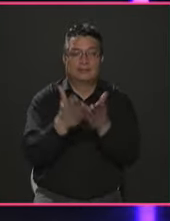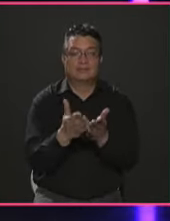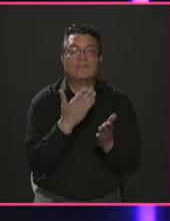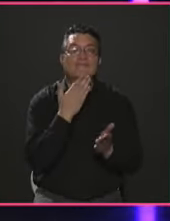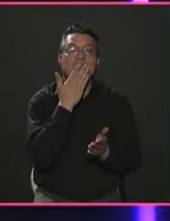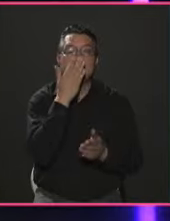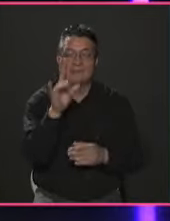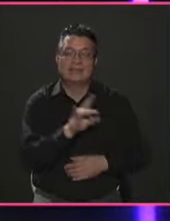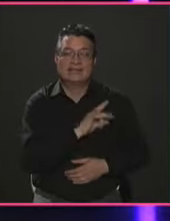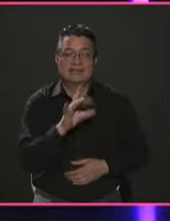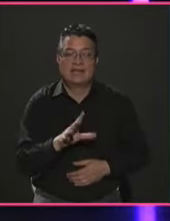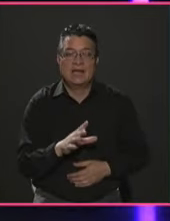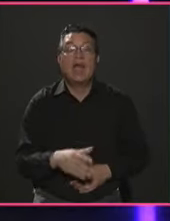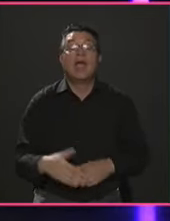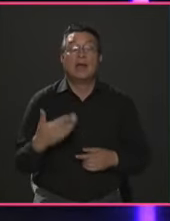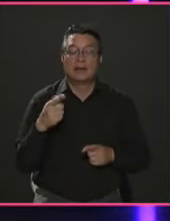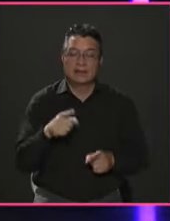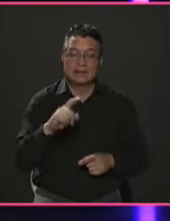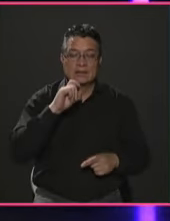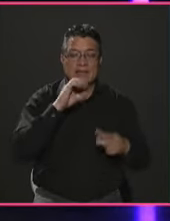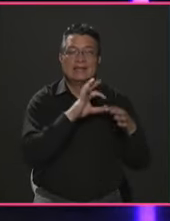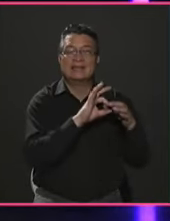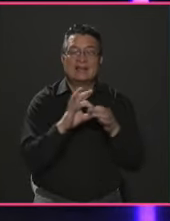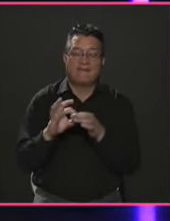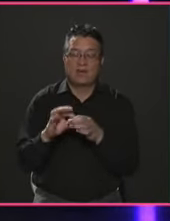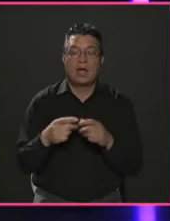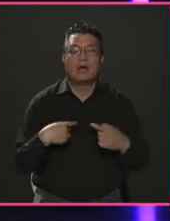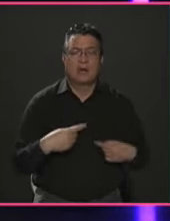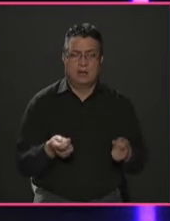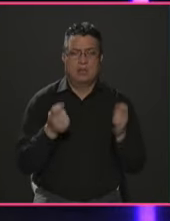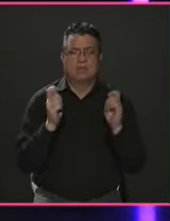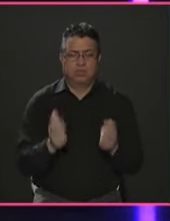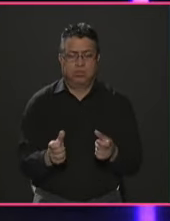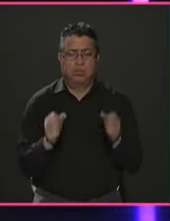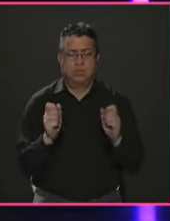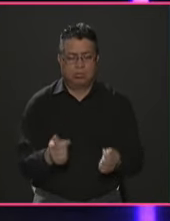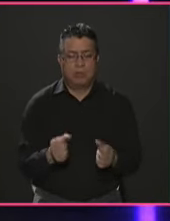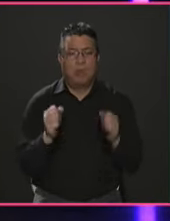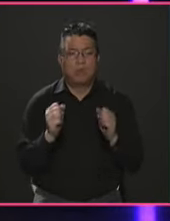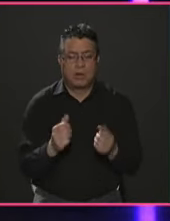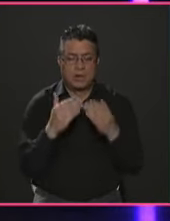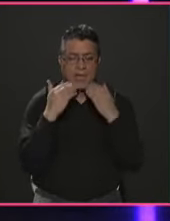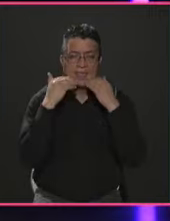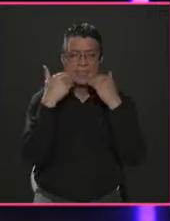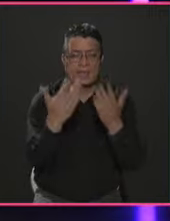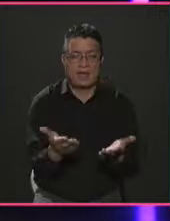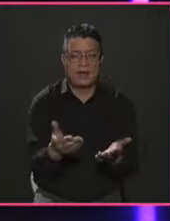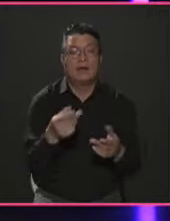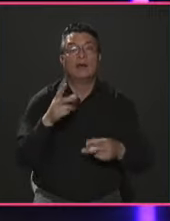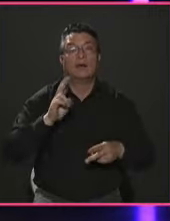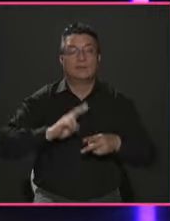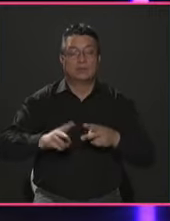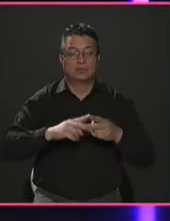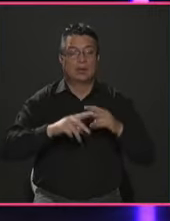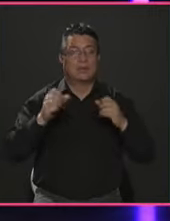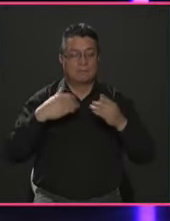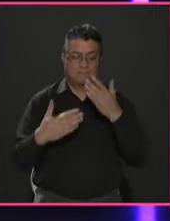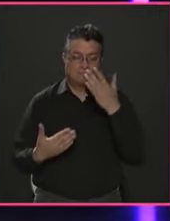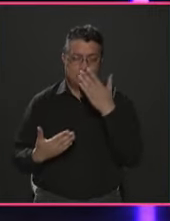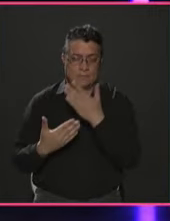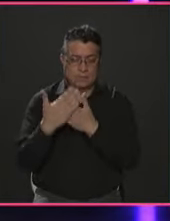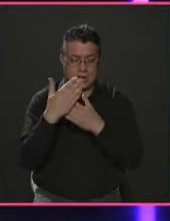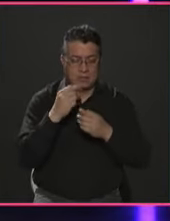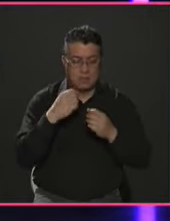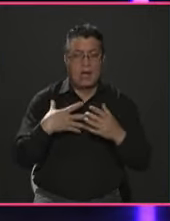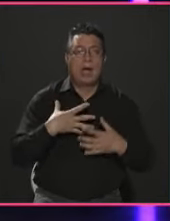chileno Y eso implica las capacidades que tenemos que generar para producir el despertar temprano por